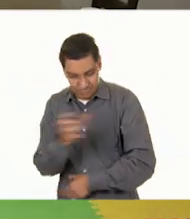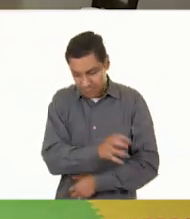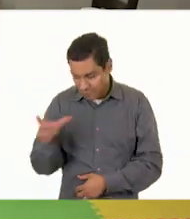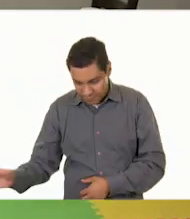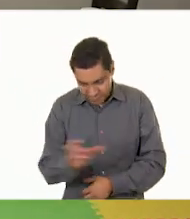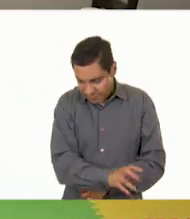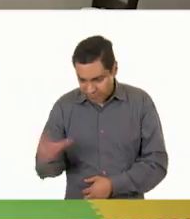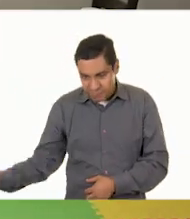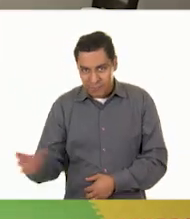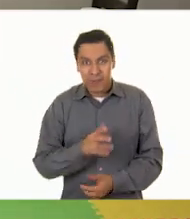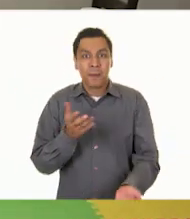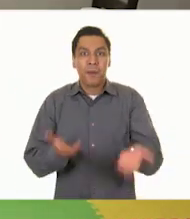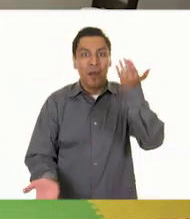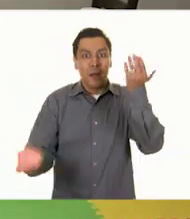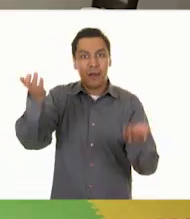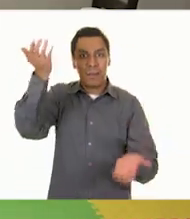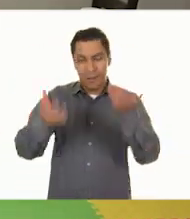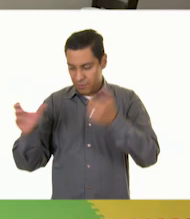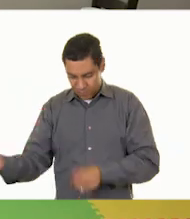más rápido posible